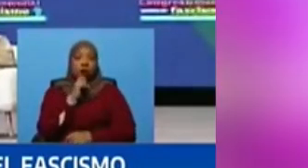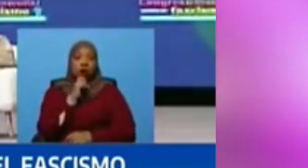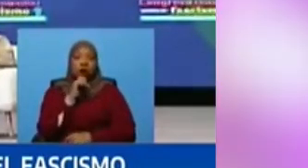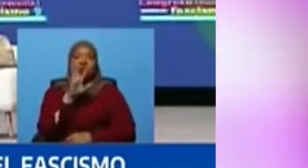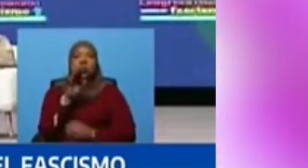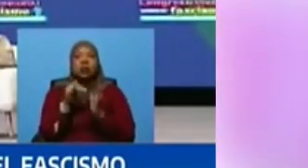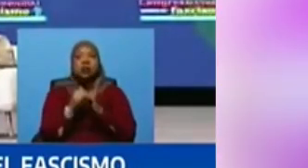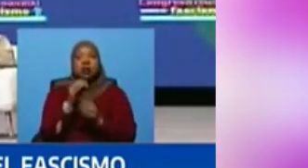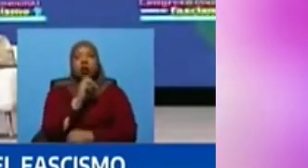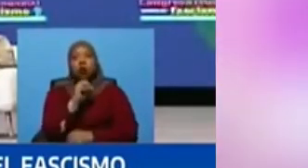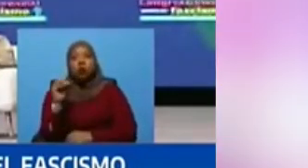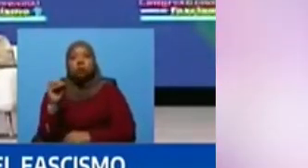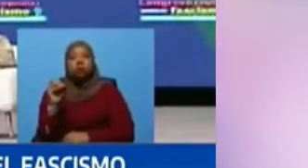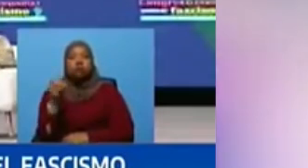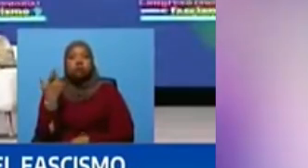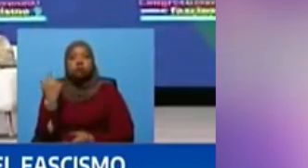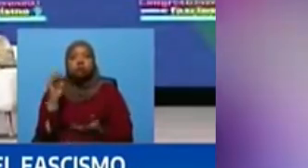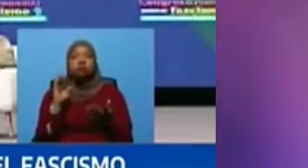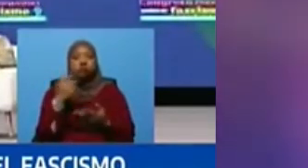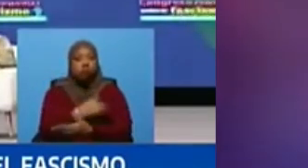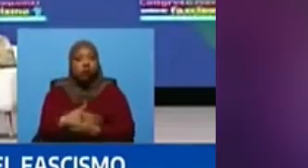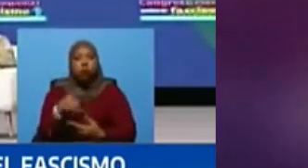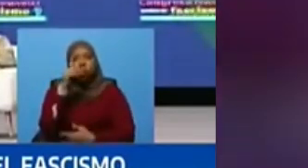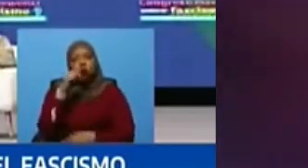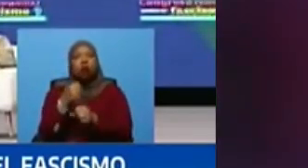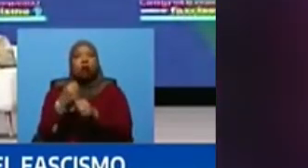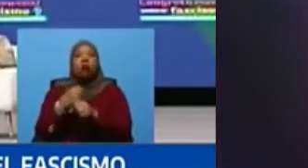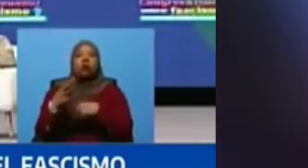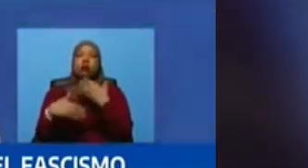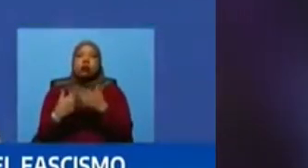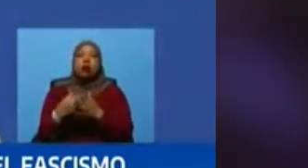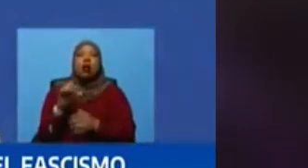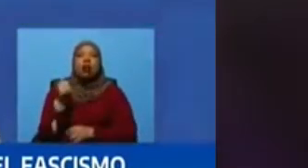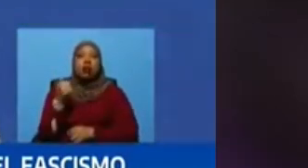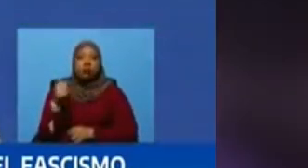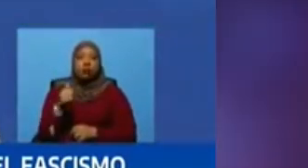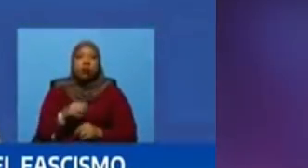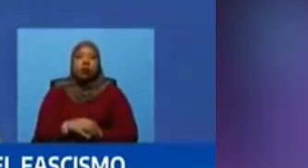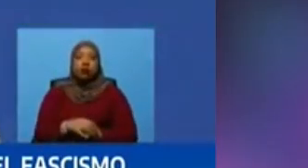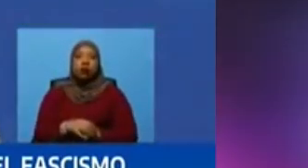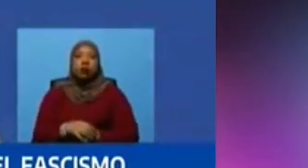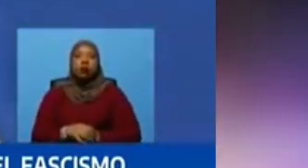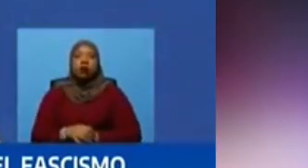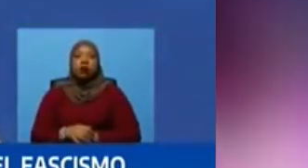5 mil millones de dólares. Este año pudiéramos llegar a unos 10 mil.